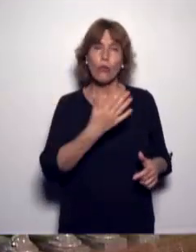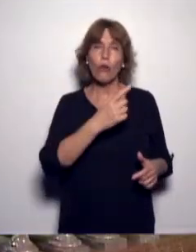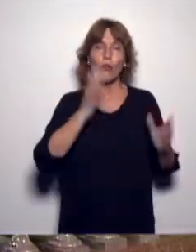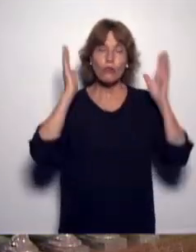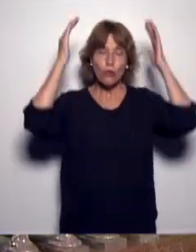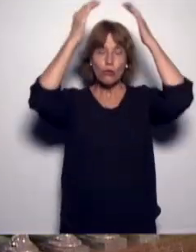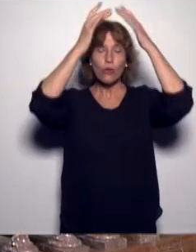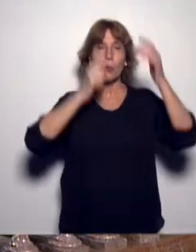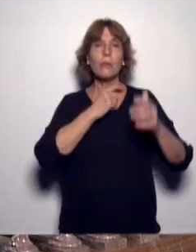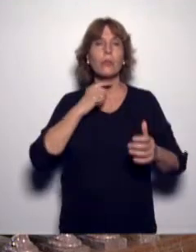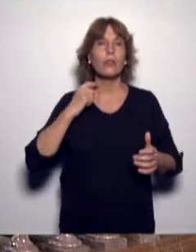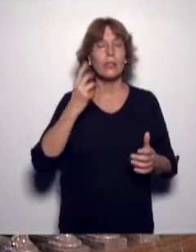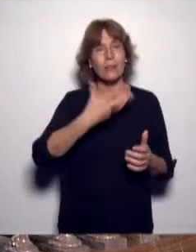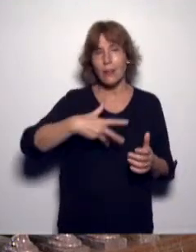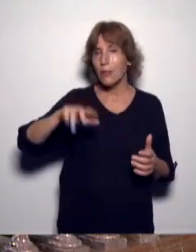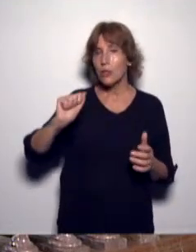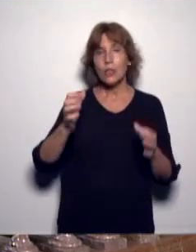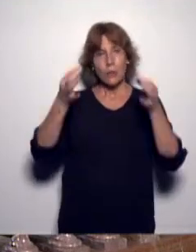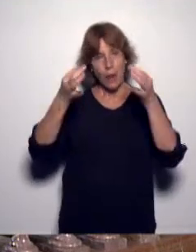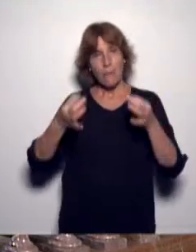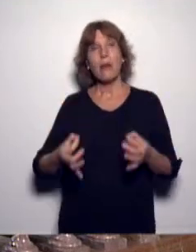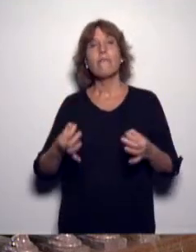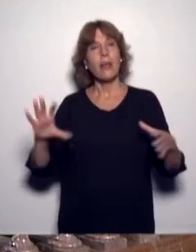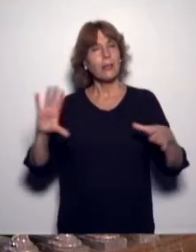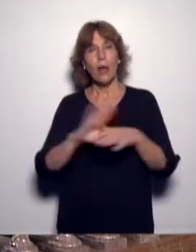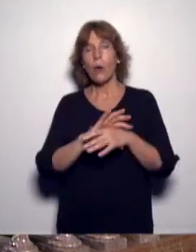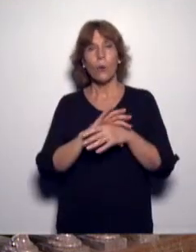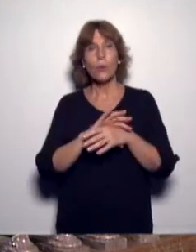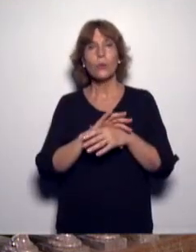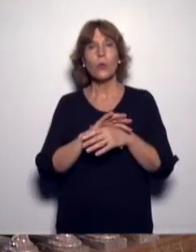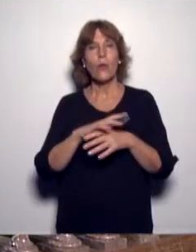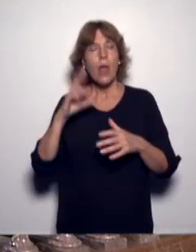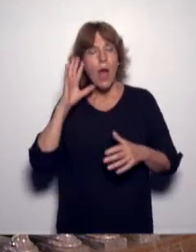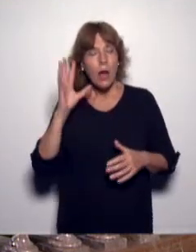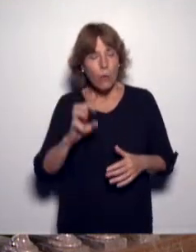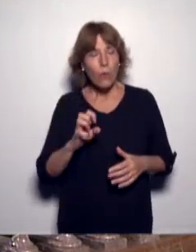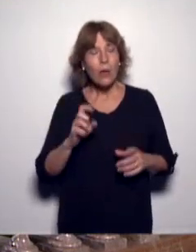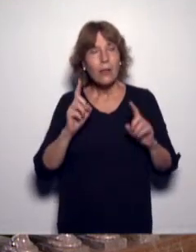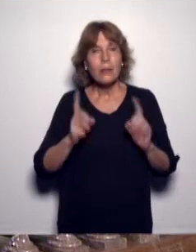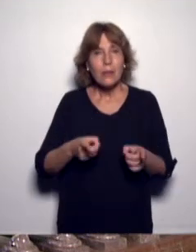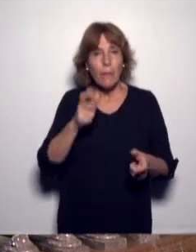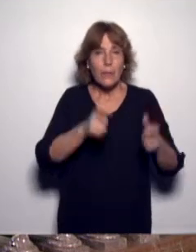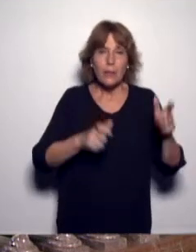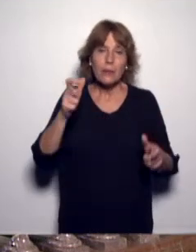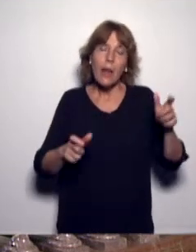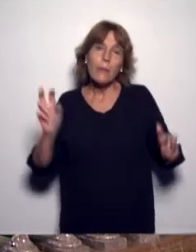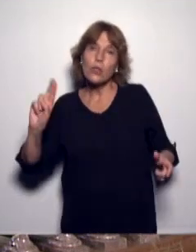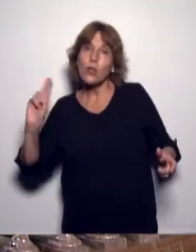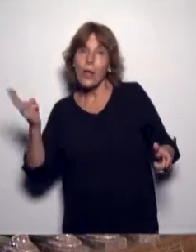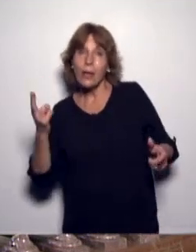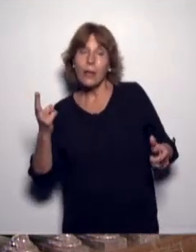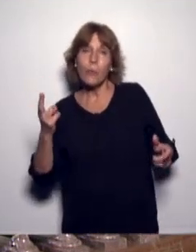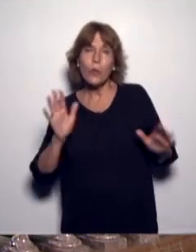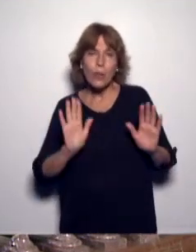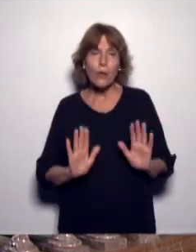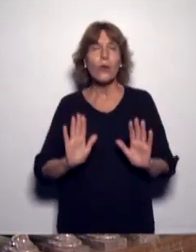perfección por la caridad. Acuérdate también, Padre, de nuestros hermanos que se durmieron en la esperanza de la resurrección